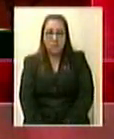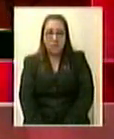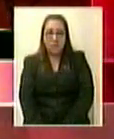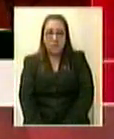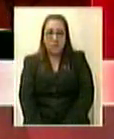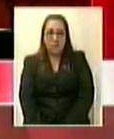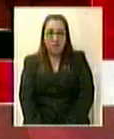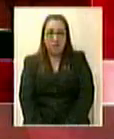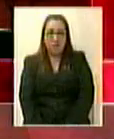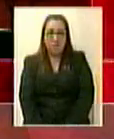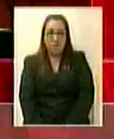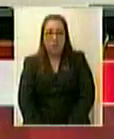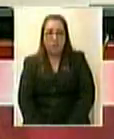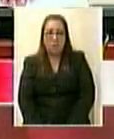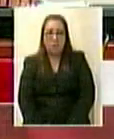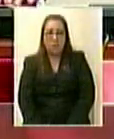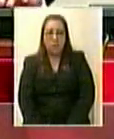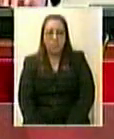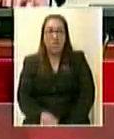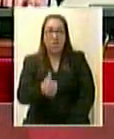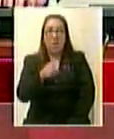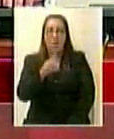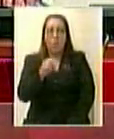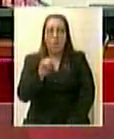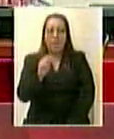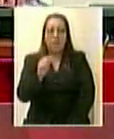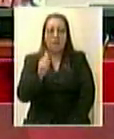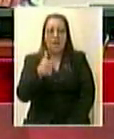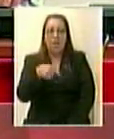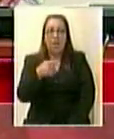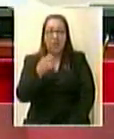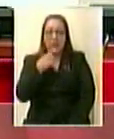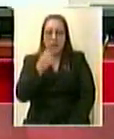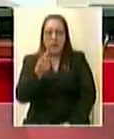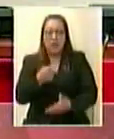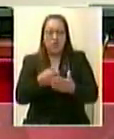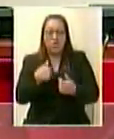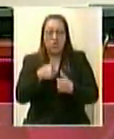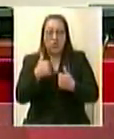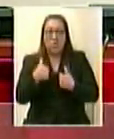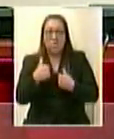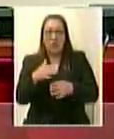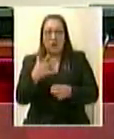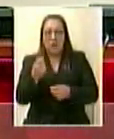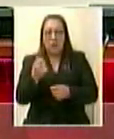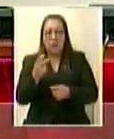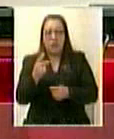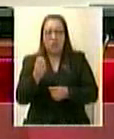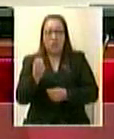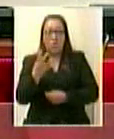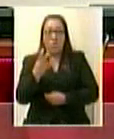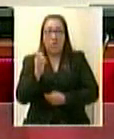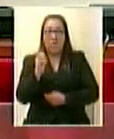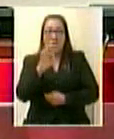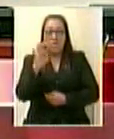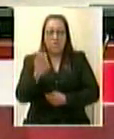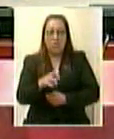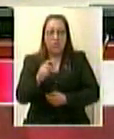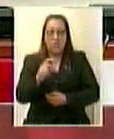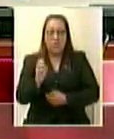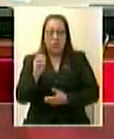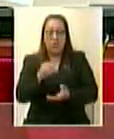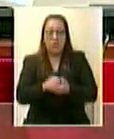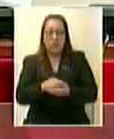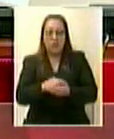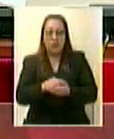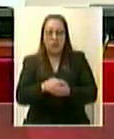Siguiente, por favor, ¿qué está pasando ahí? A ver. Resulta que tenemos alrededor de 40% del